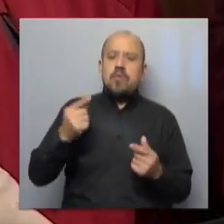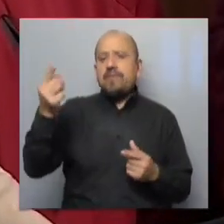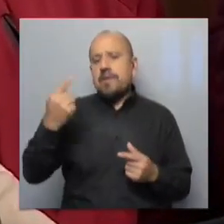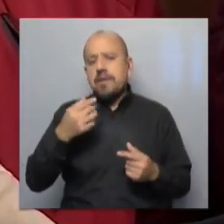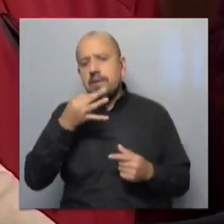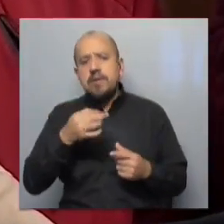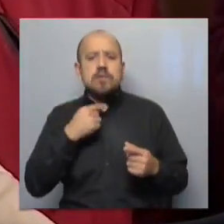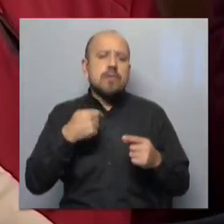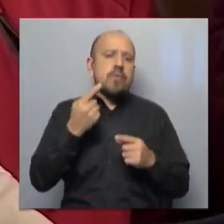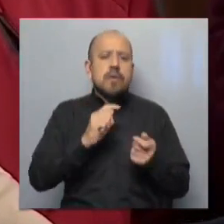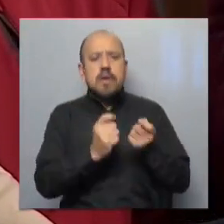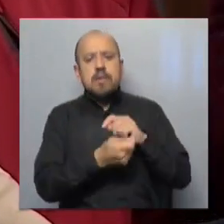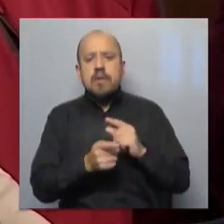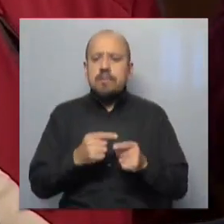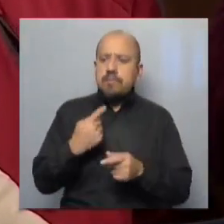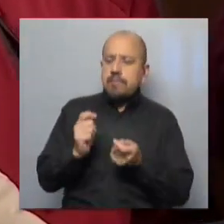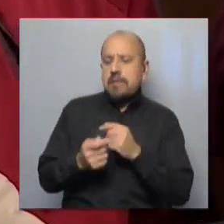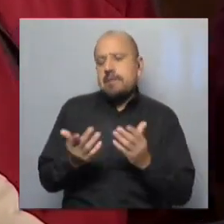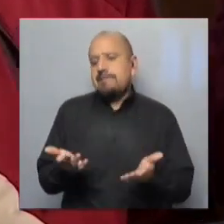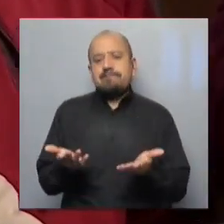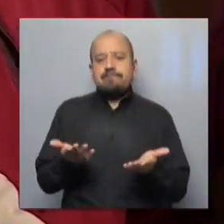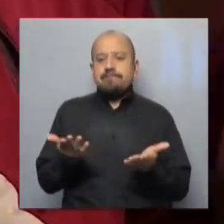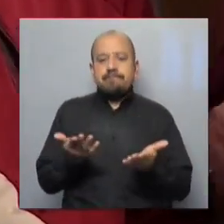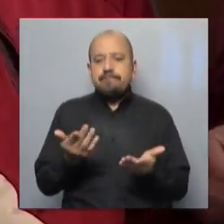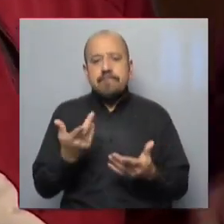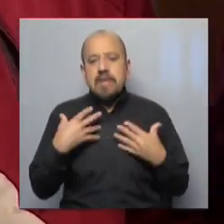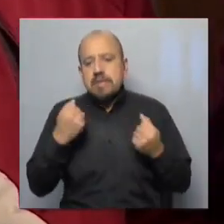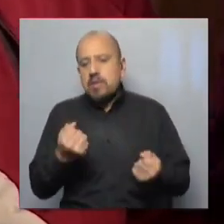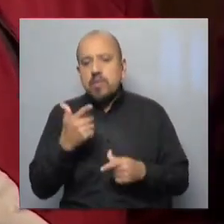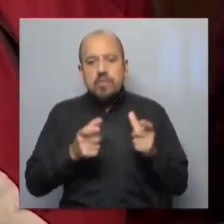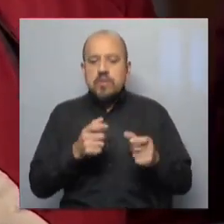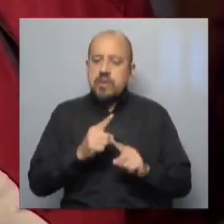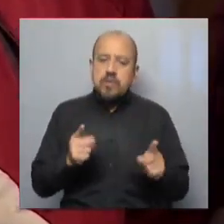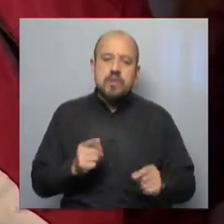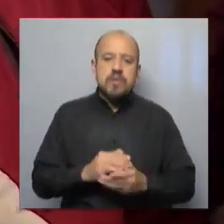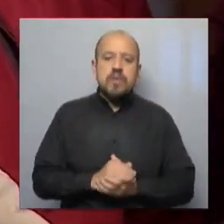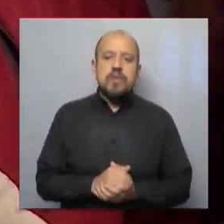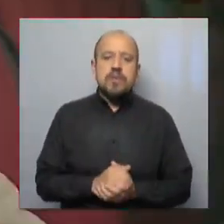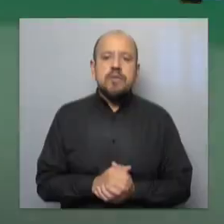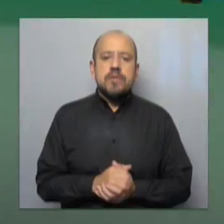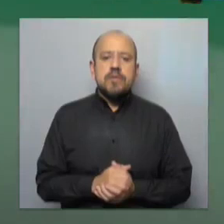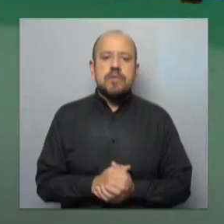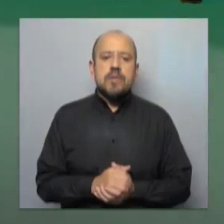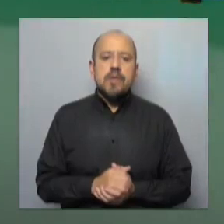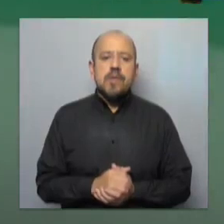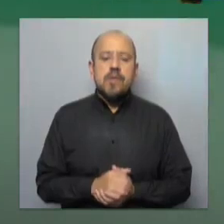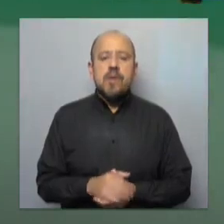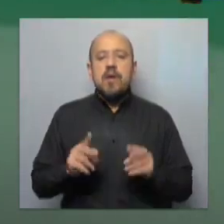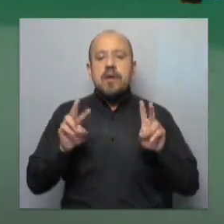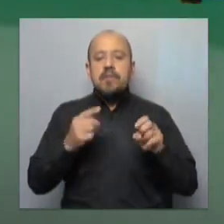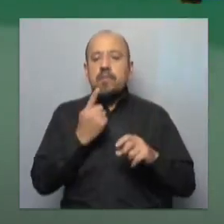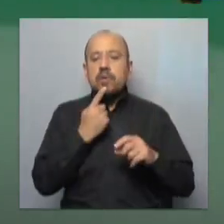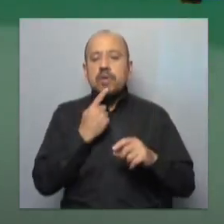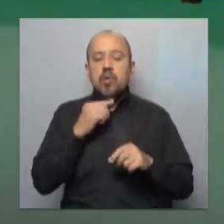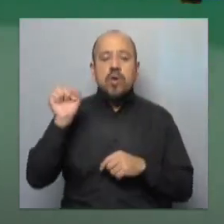cosa mañana cambien entonces no se puede jugar con la salud y la vida de la gente asuntos políticos